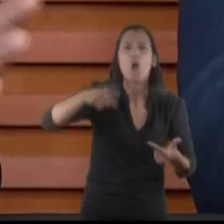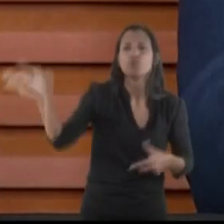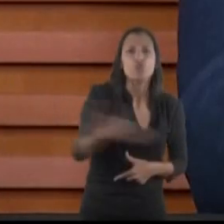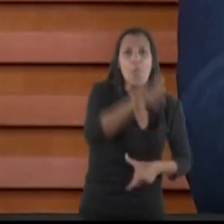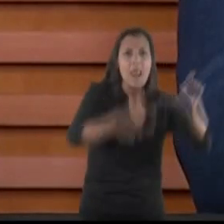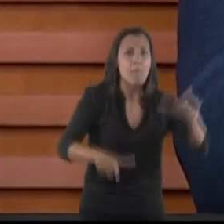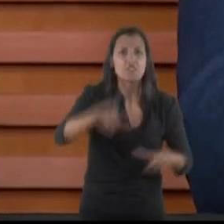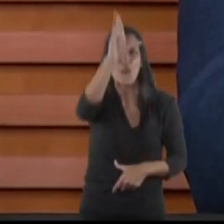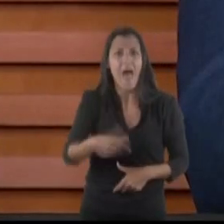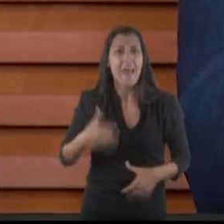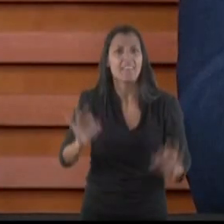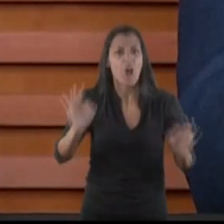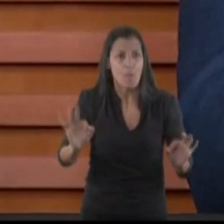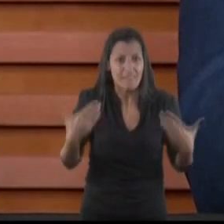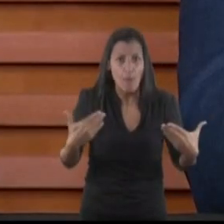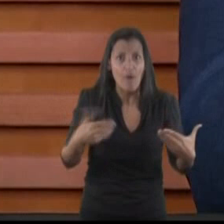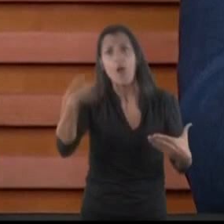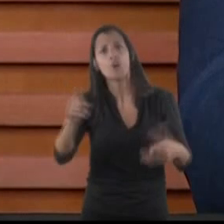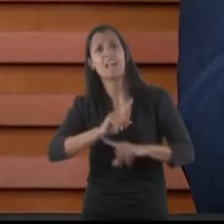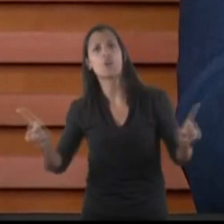¿Por qué? ¿Por qué?